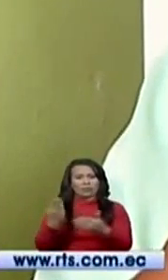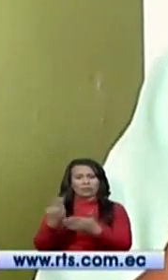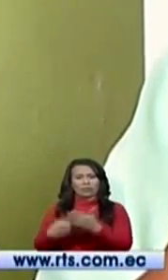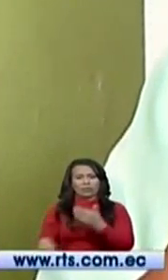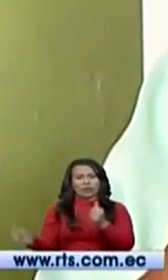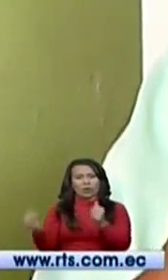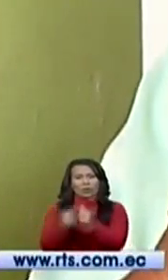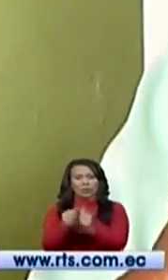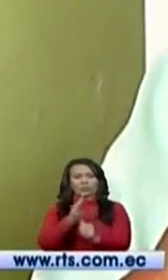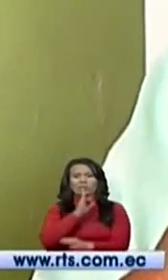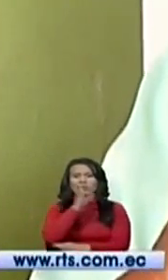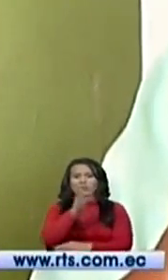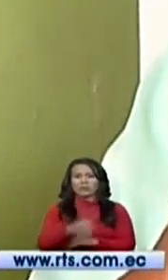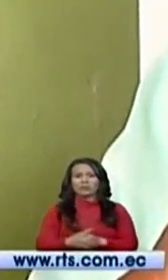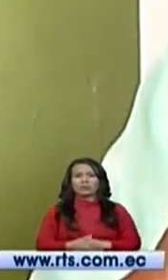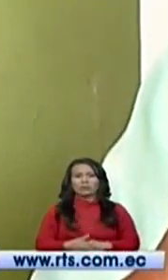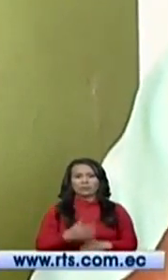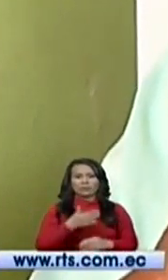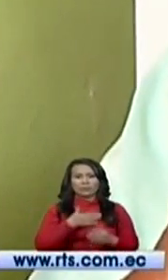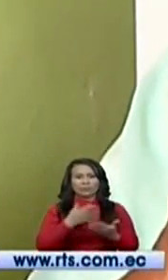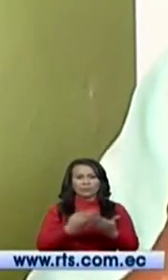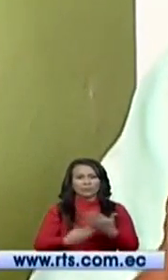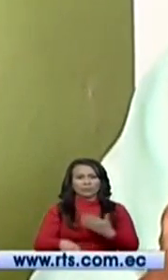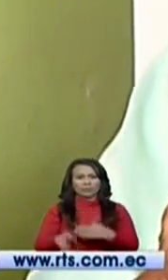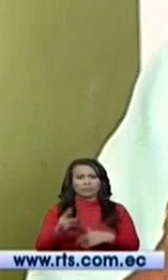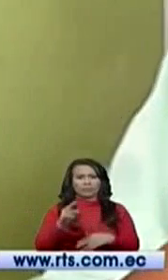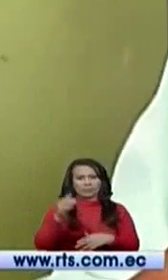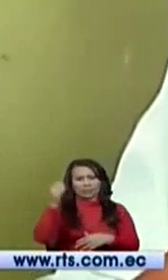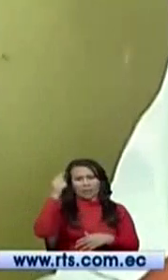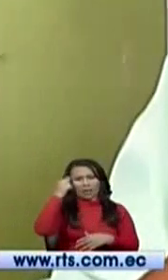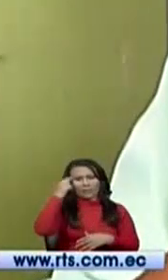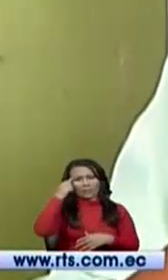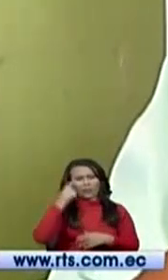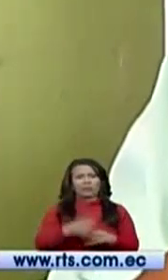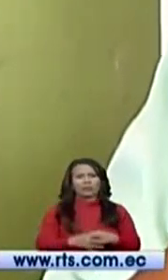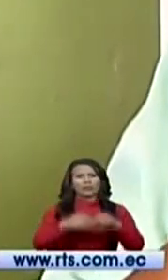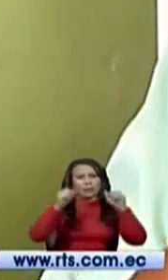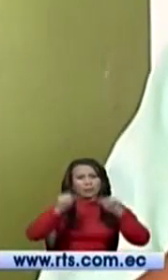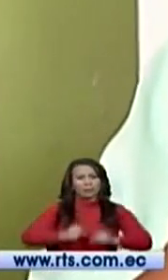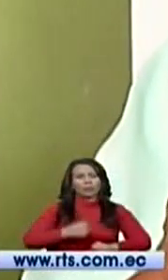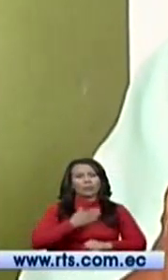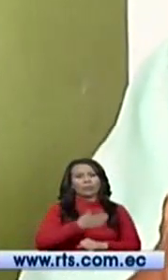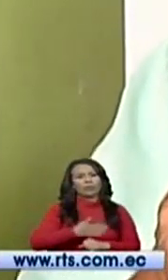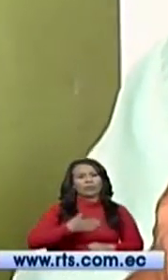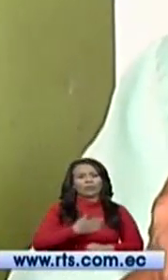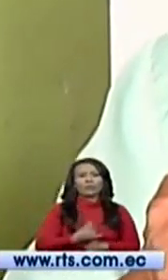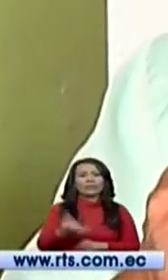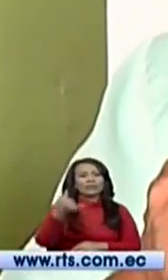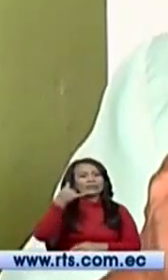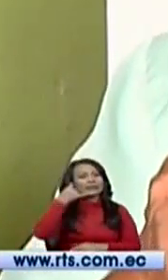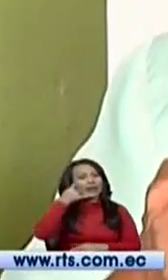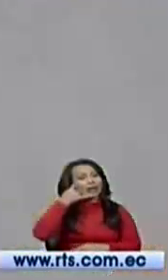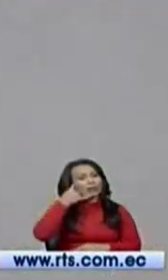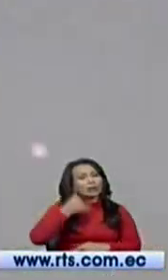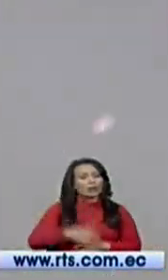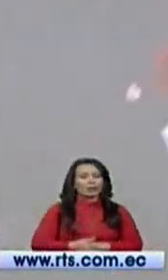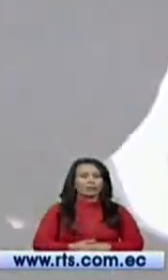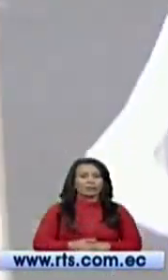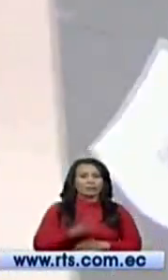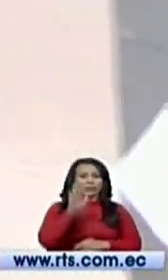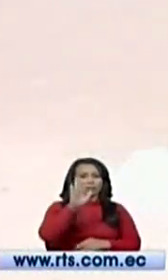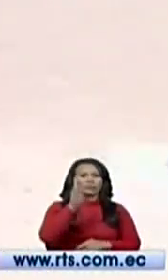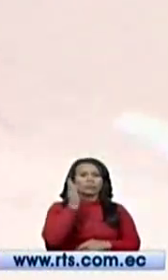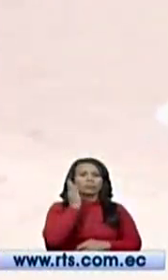casa que es enfermito de la mente retardada. Si alguien viene, por favor, llame por el teléfono. Su madre